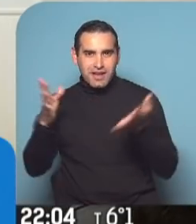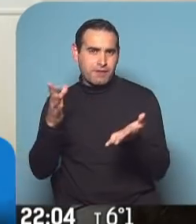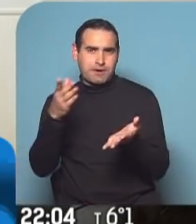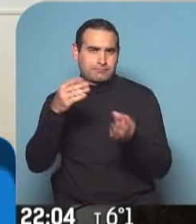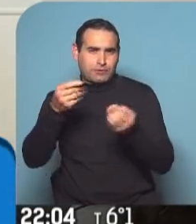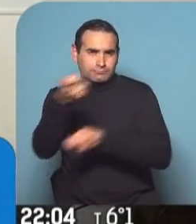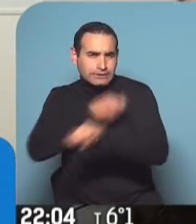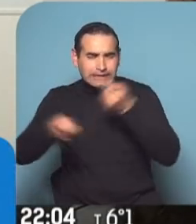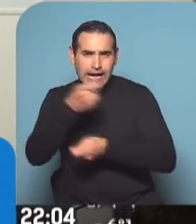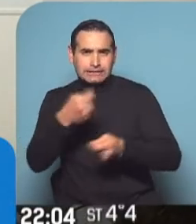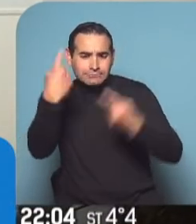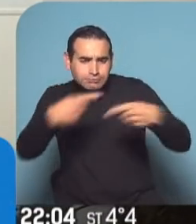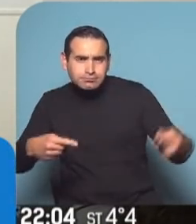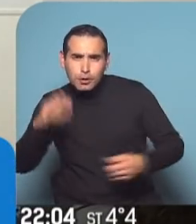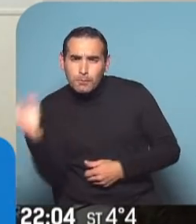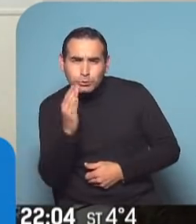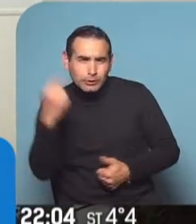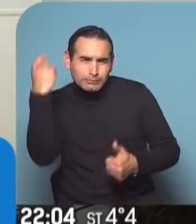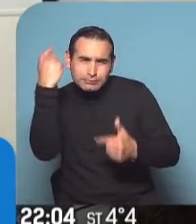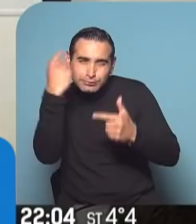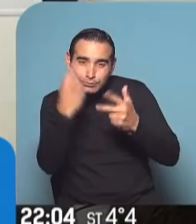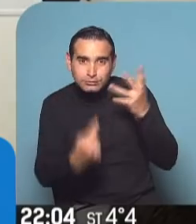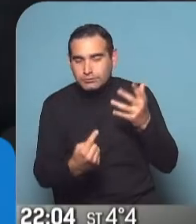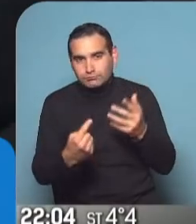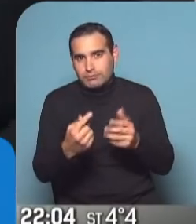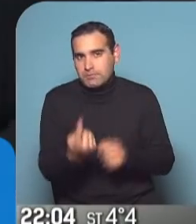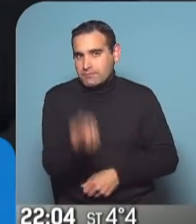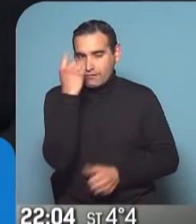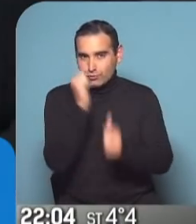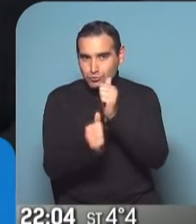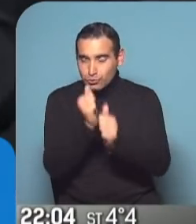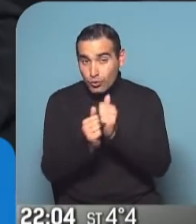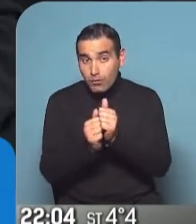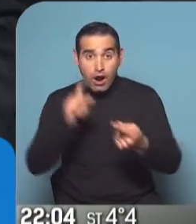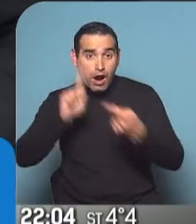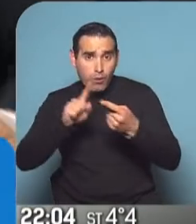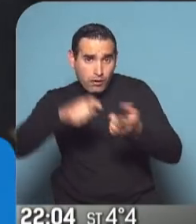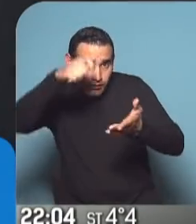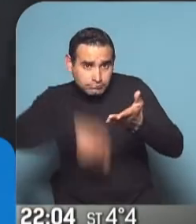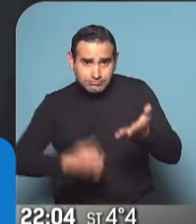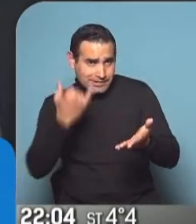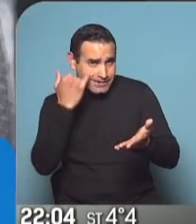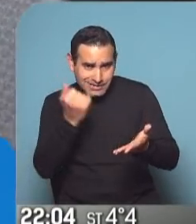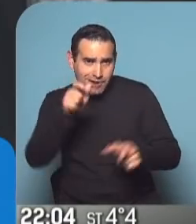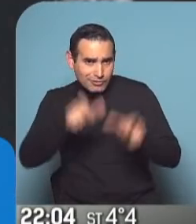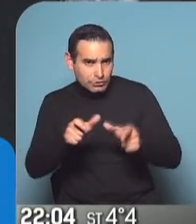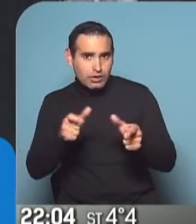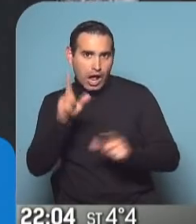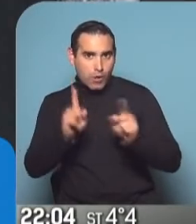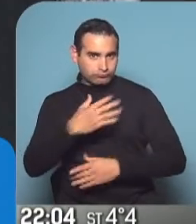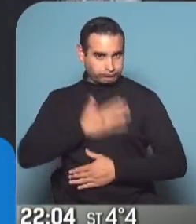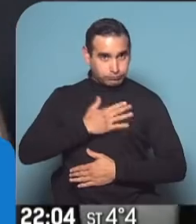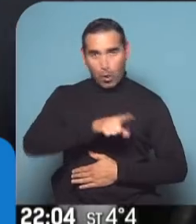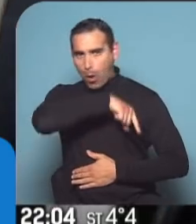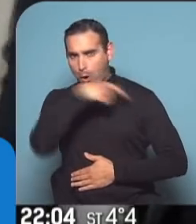mercados, bienes y servicios que interconecta, tiene carácter histórico. Al acuerdo, que ya tiene sus promotores y detractores en ambos